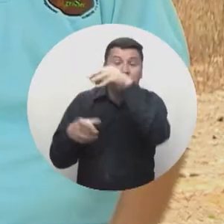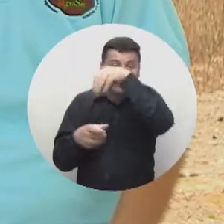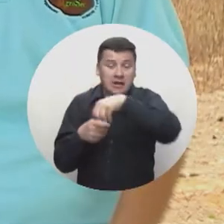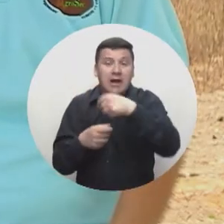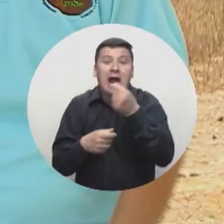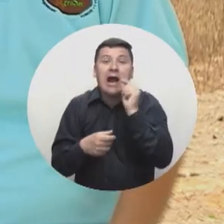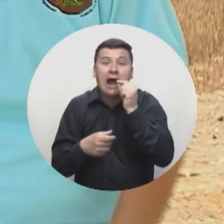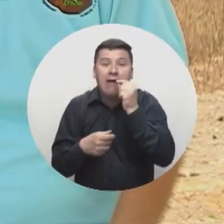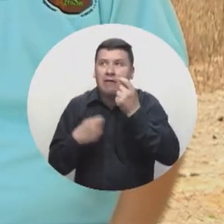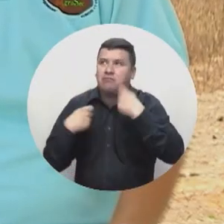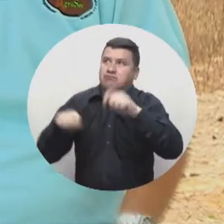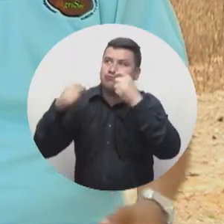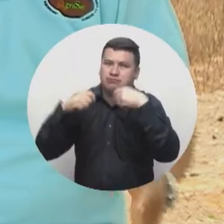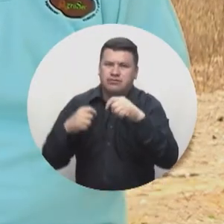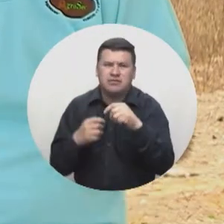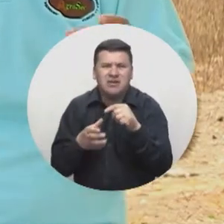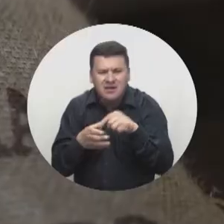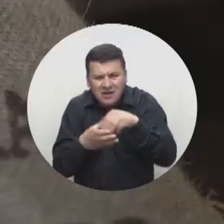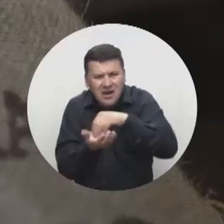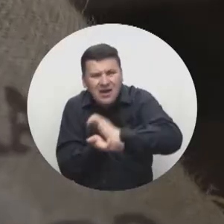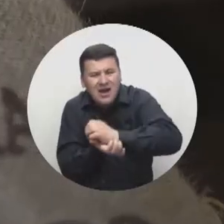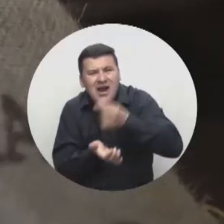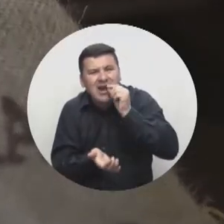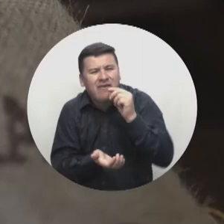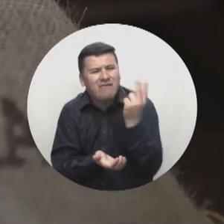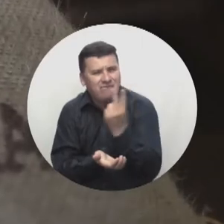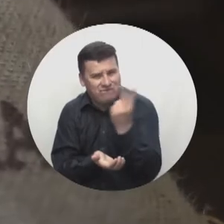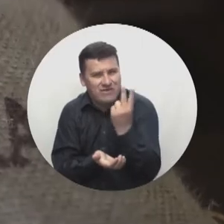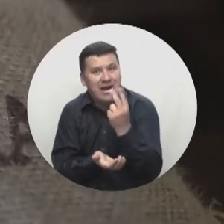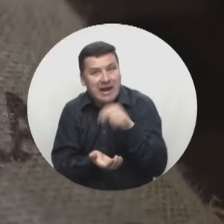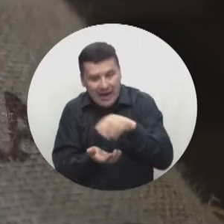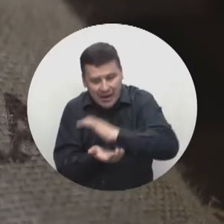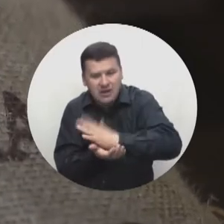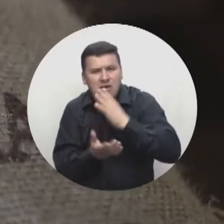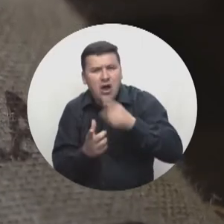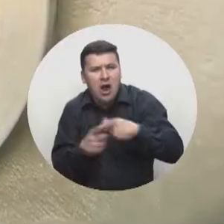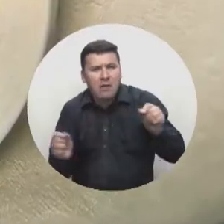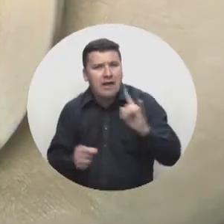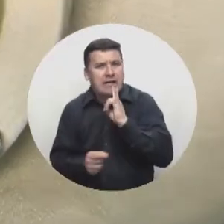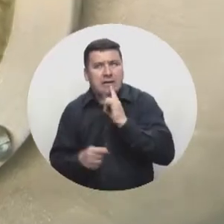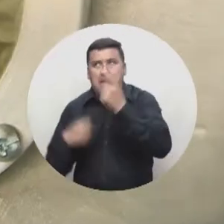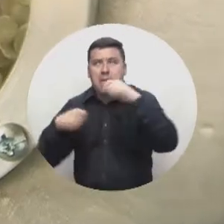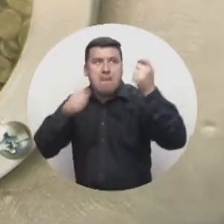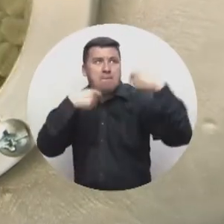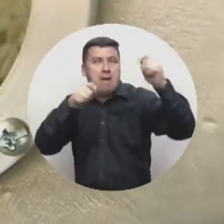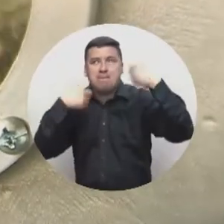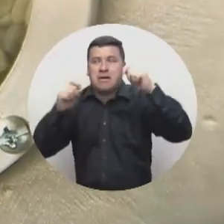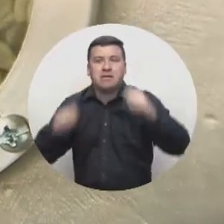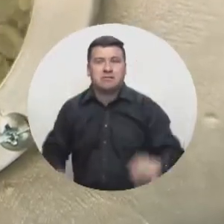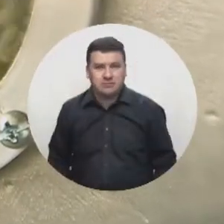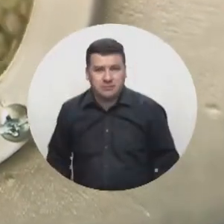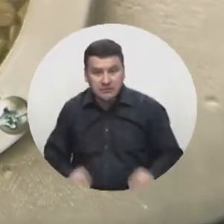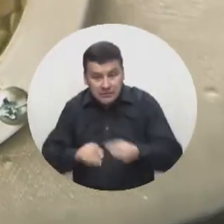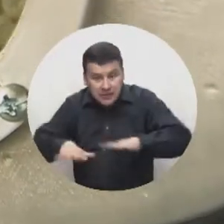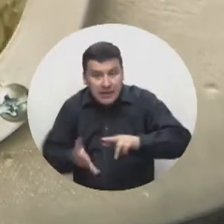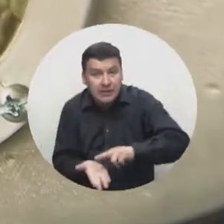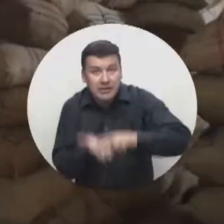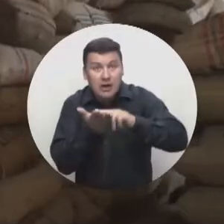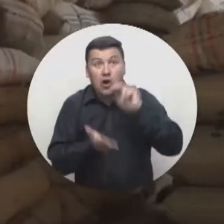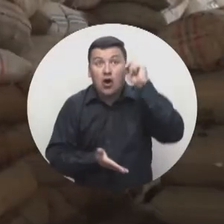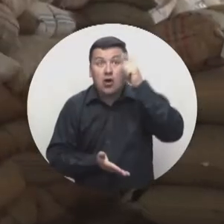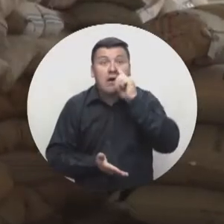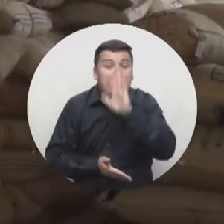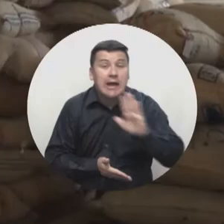hemos llevado el café tipo exportación, el café verde que llaman. Ese es el que estamos exportando a Japón y Estados Unidos.